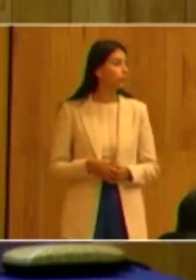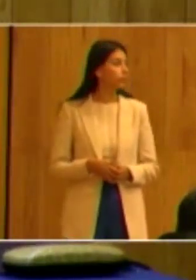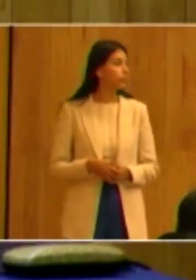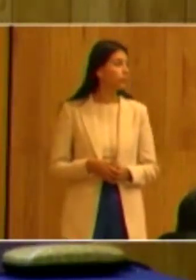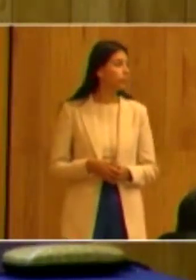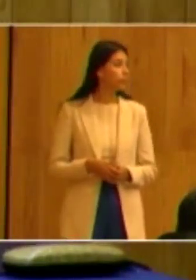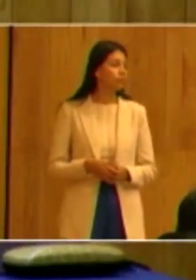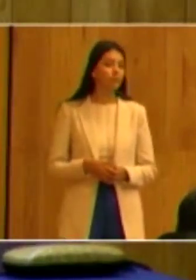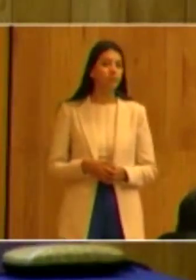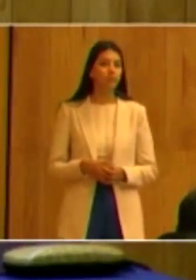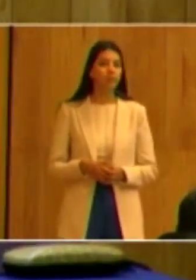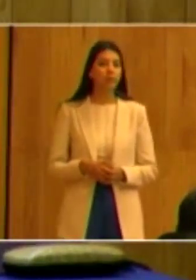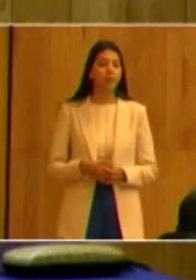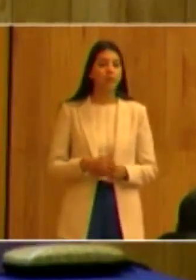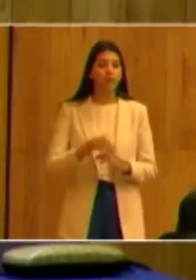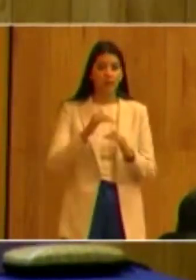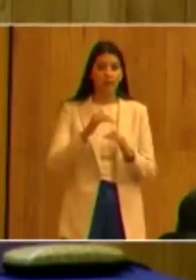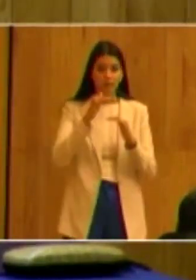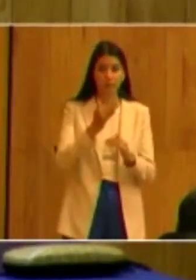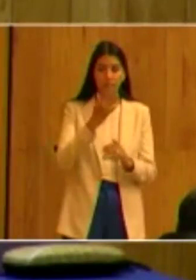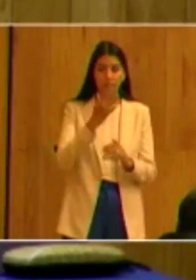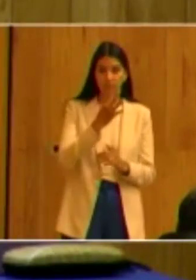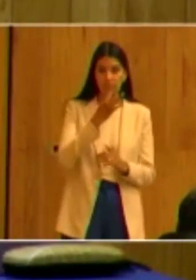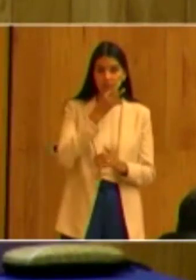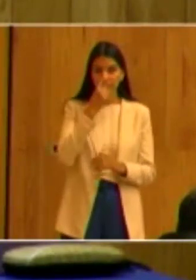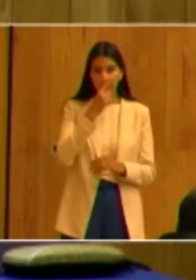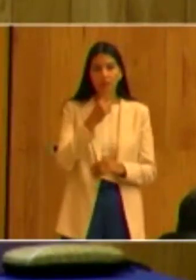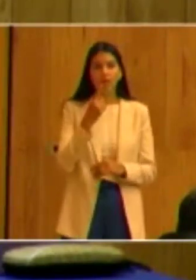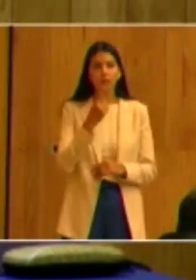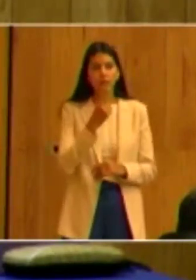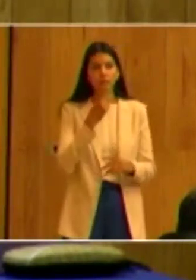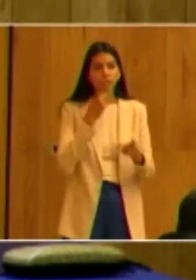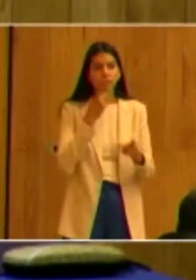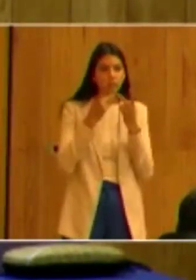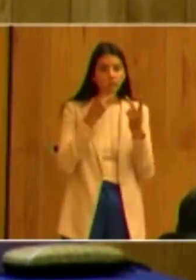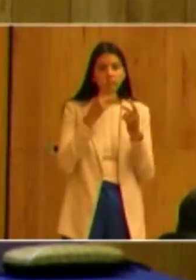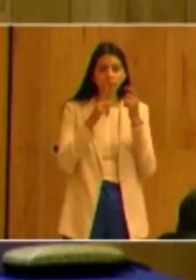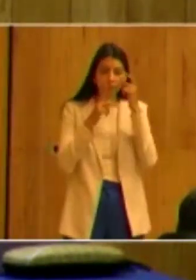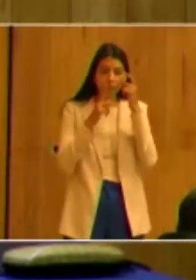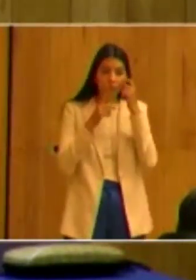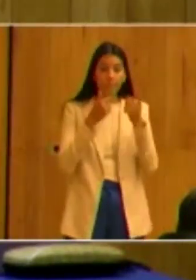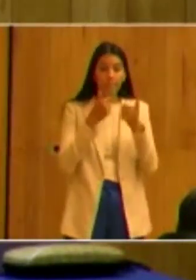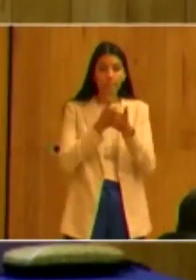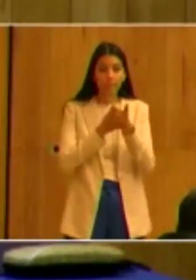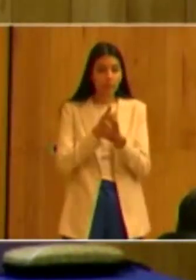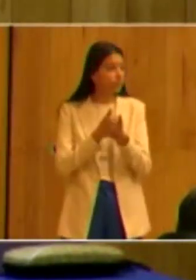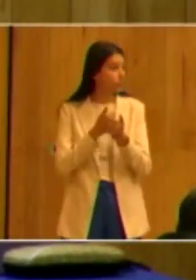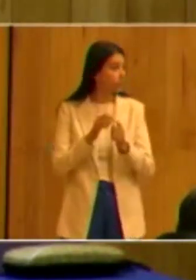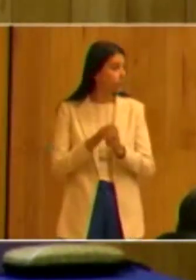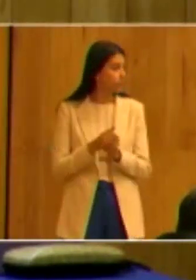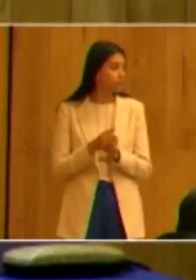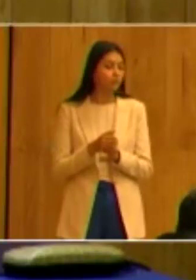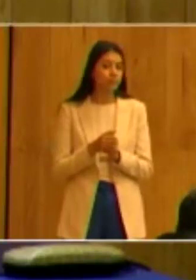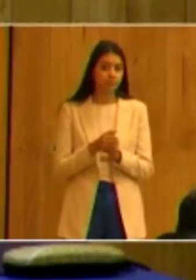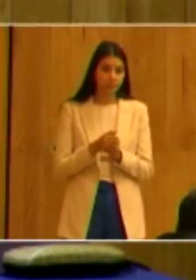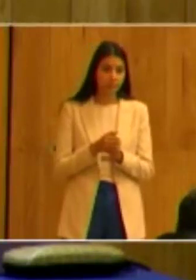hasta por 5 minutos cada una, por si quieren dar el cierre a su participación, y abrimos el chat, lo mismo